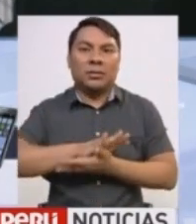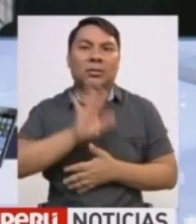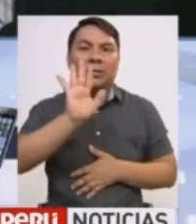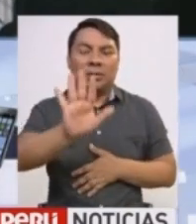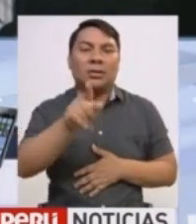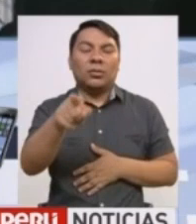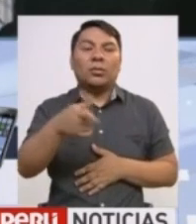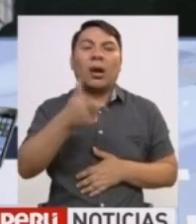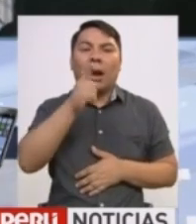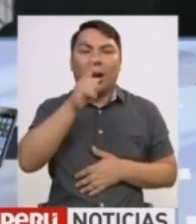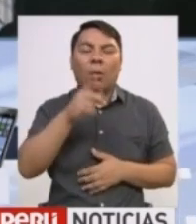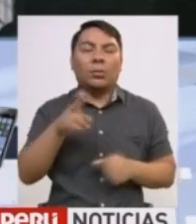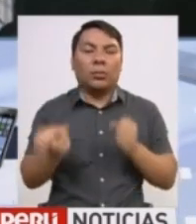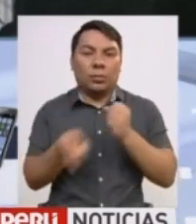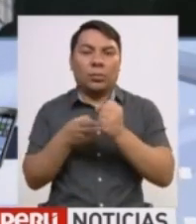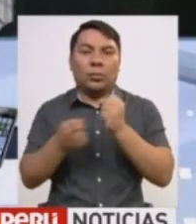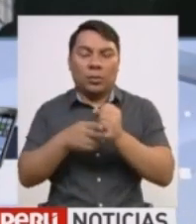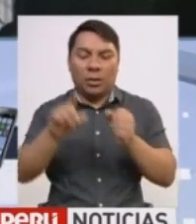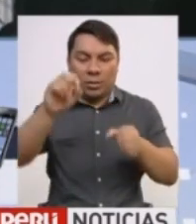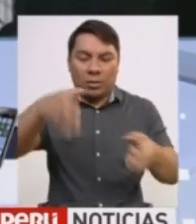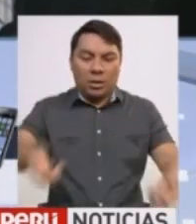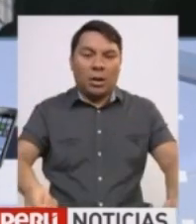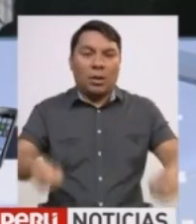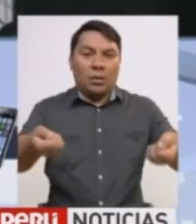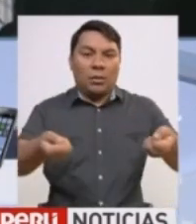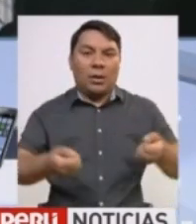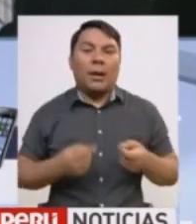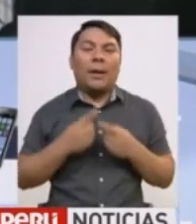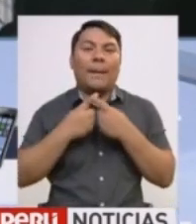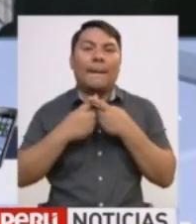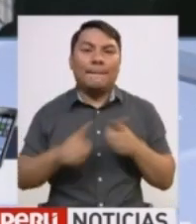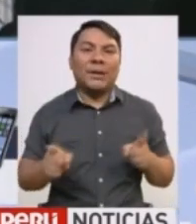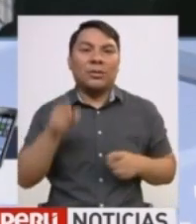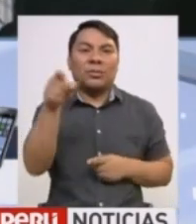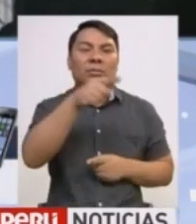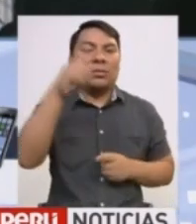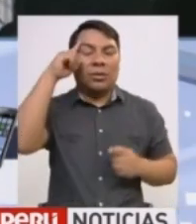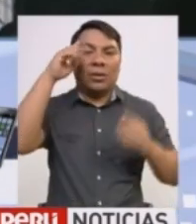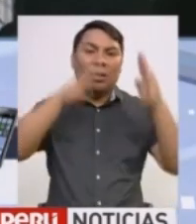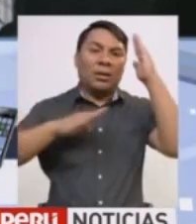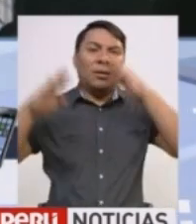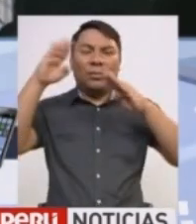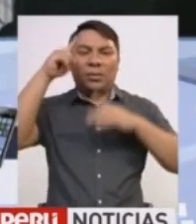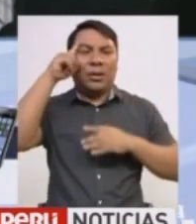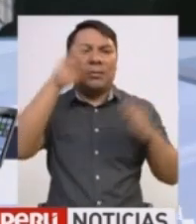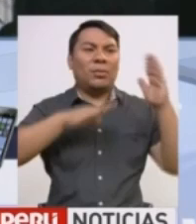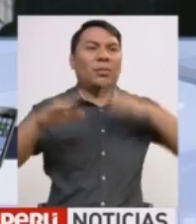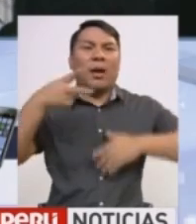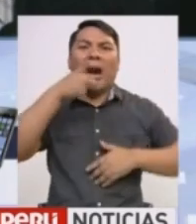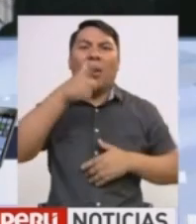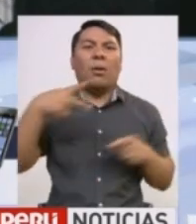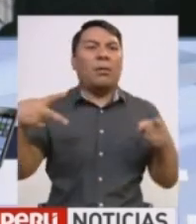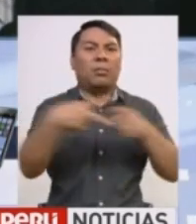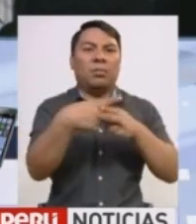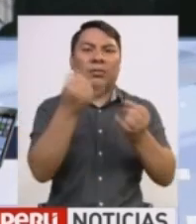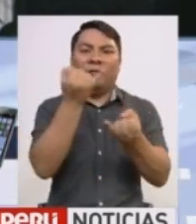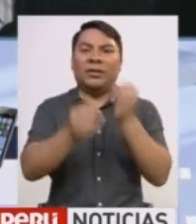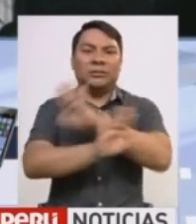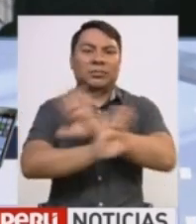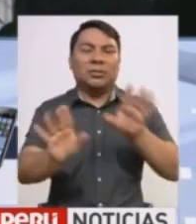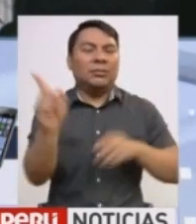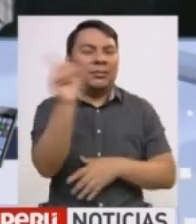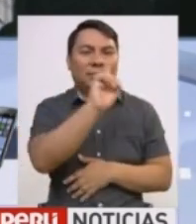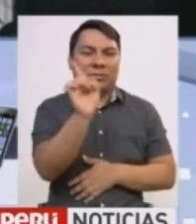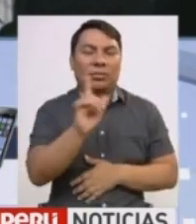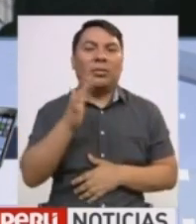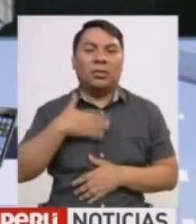balde, que junten su agua en ollas, que no se sobreestoqueen demasiado, claro, porque en realidad nosotros vamos a tratar